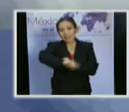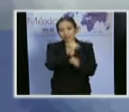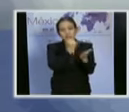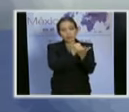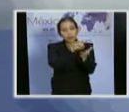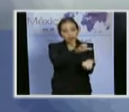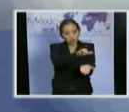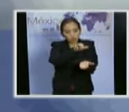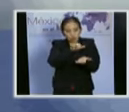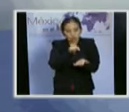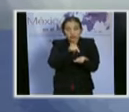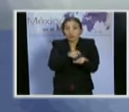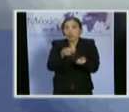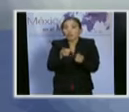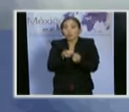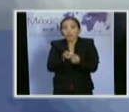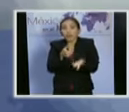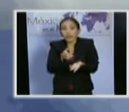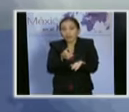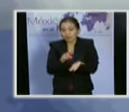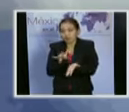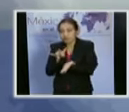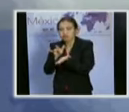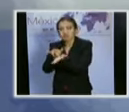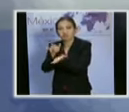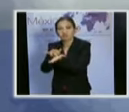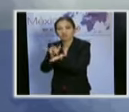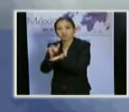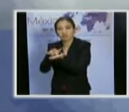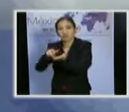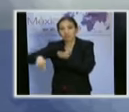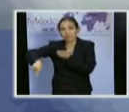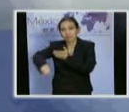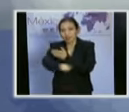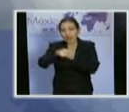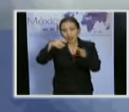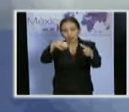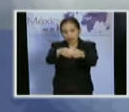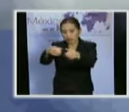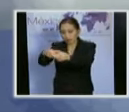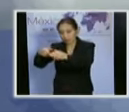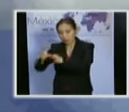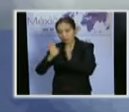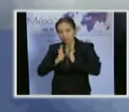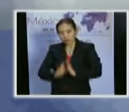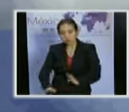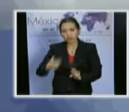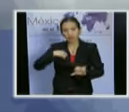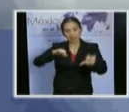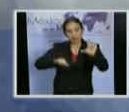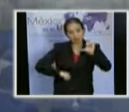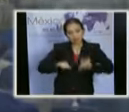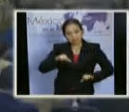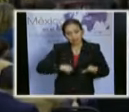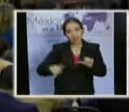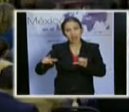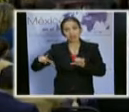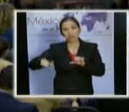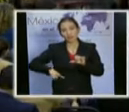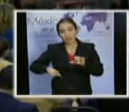impuestos, sin lugar a dudas, ha de ser el fortalecimiento de los estados del bienestar, el establecimiento de las políticas públicas y